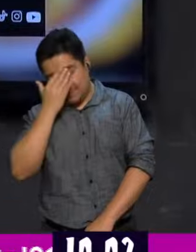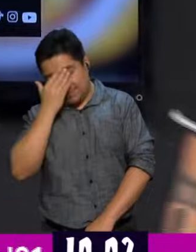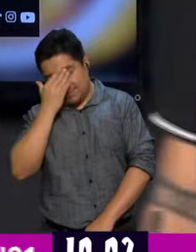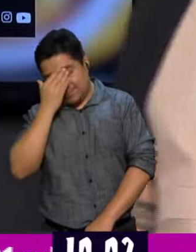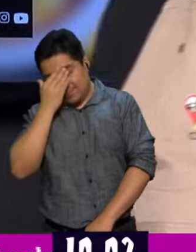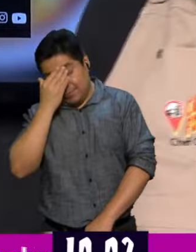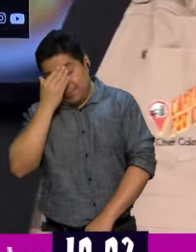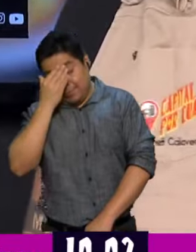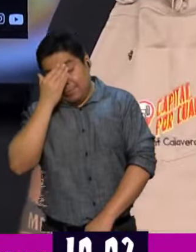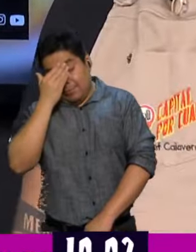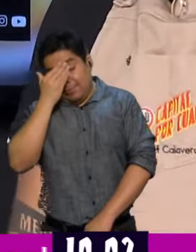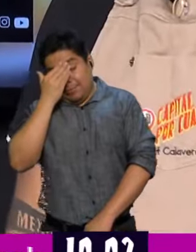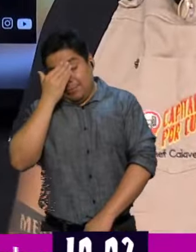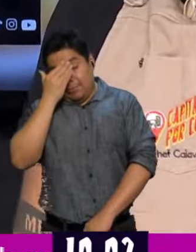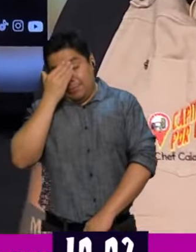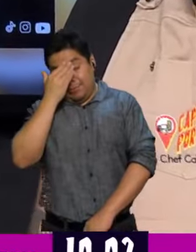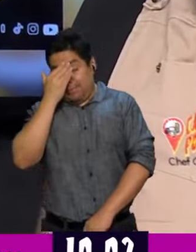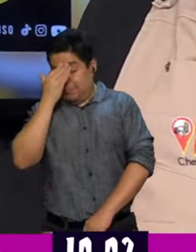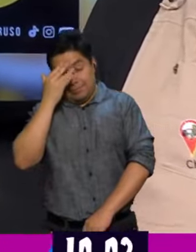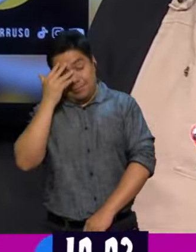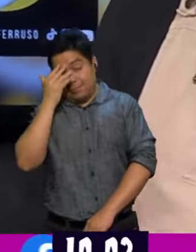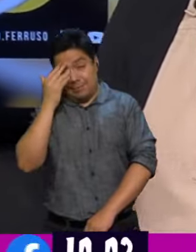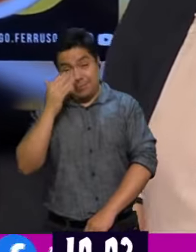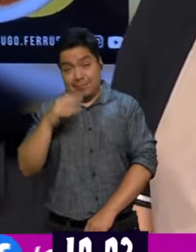Yo no caeré en su provocación.